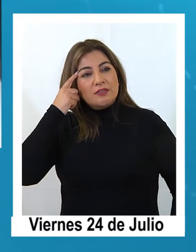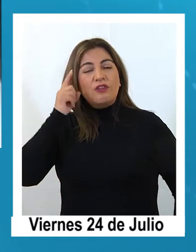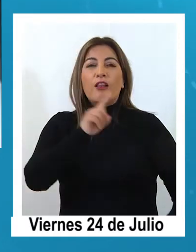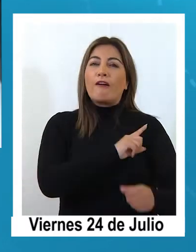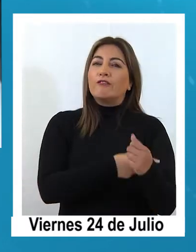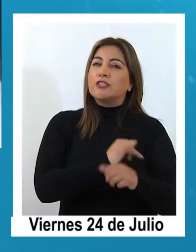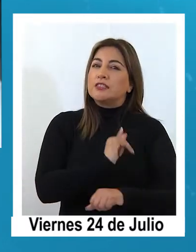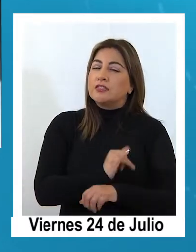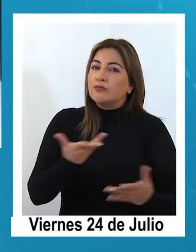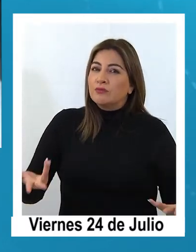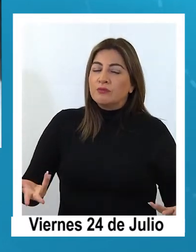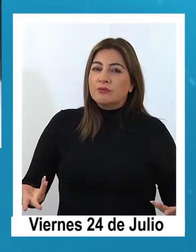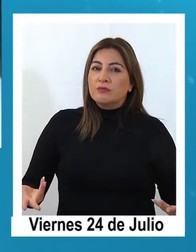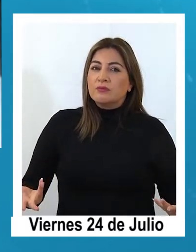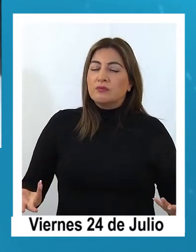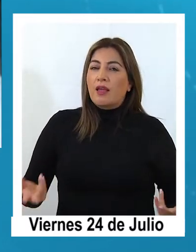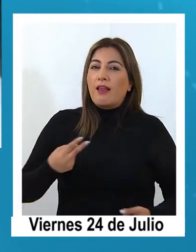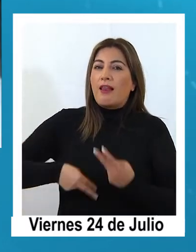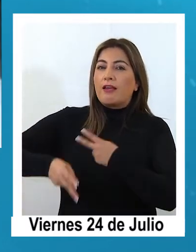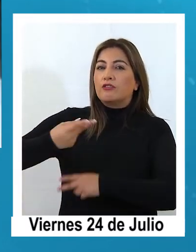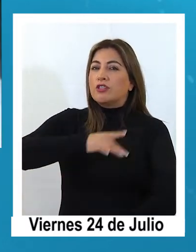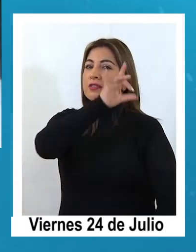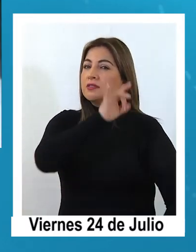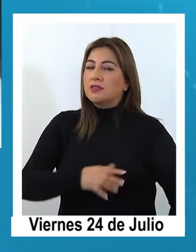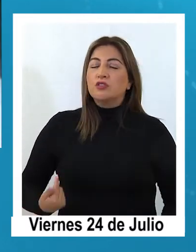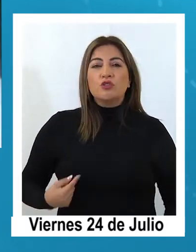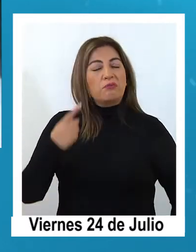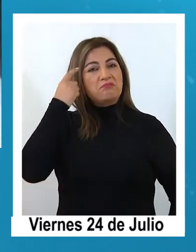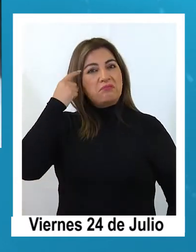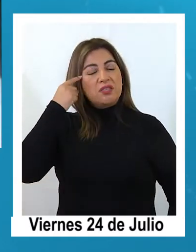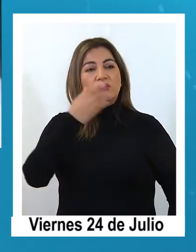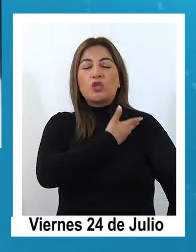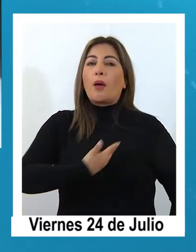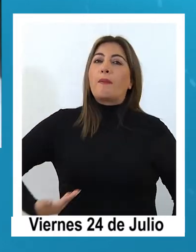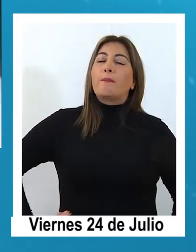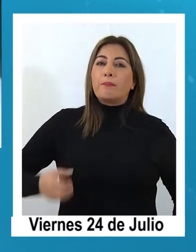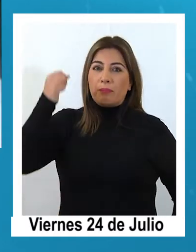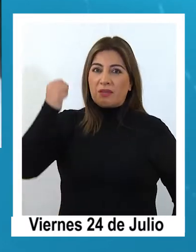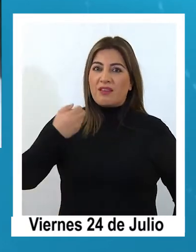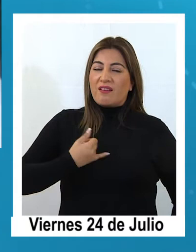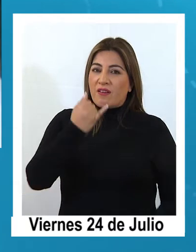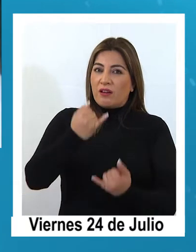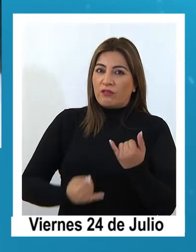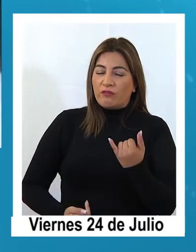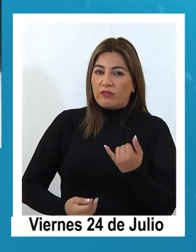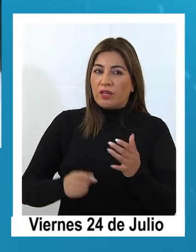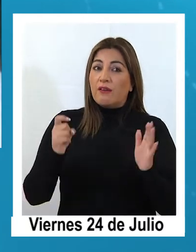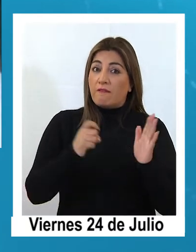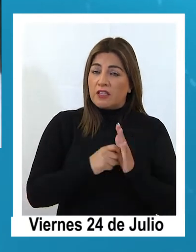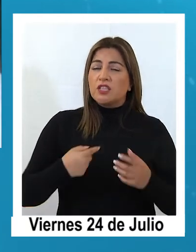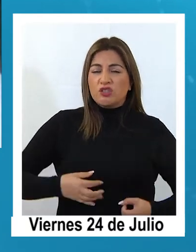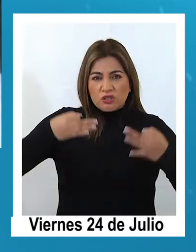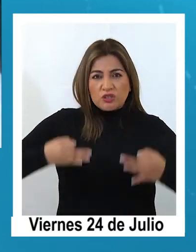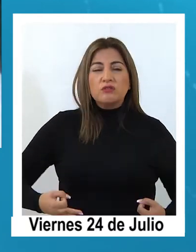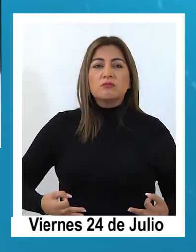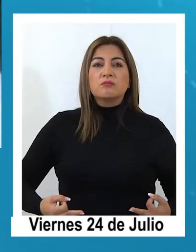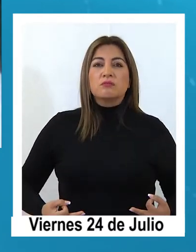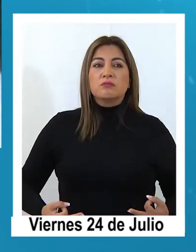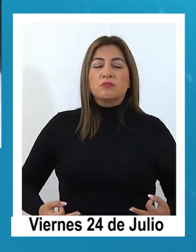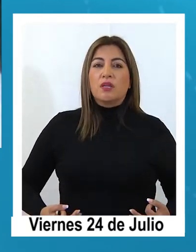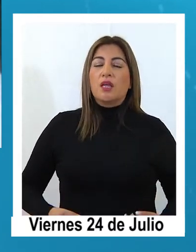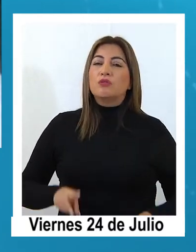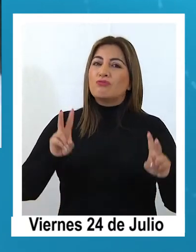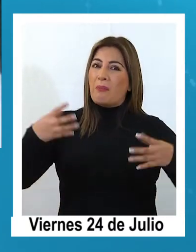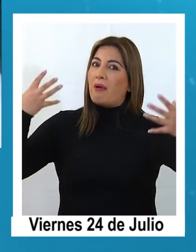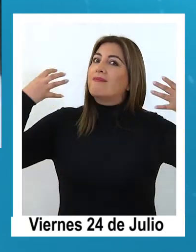institucional que tiene histórica de Chile, yo apuesto a que Piñera va a terminar su periodo, no me cabe duda, sería un acto